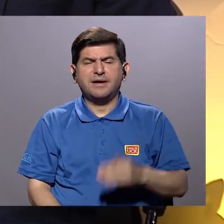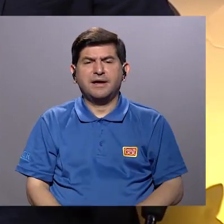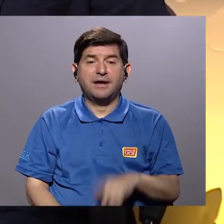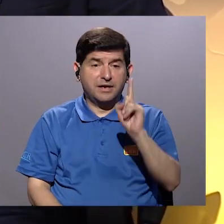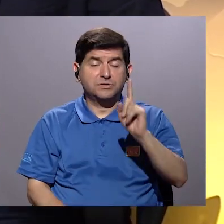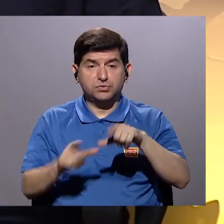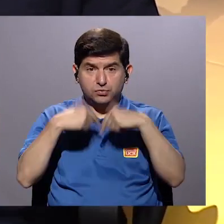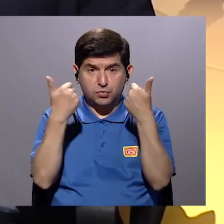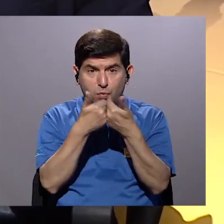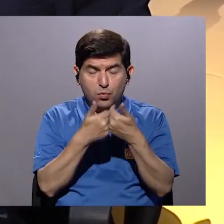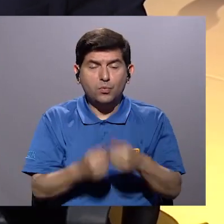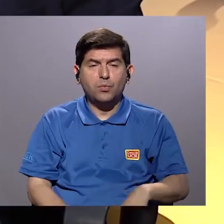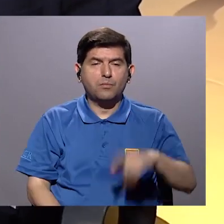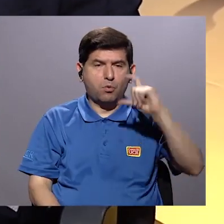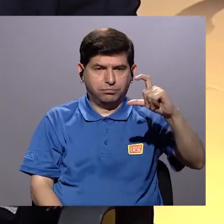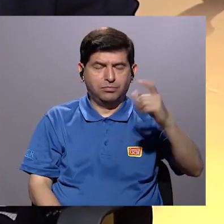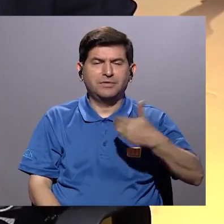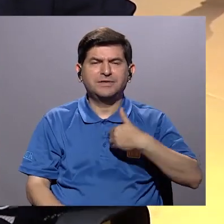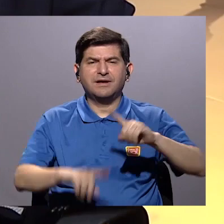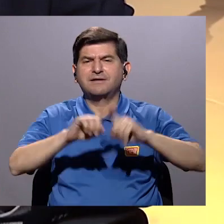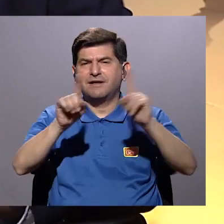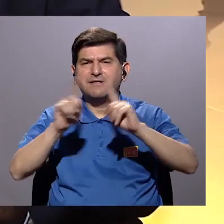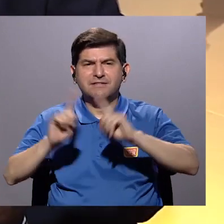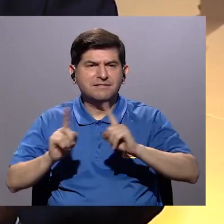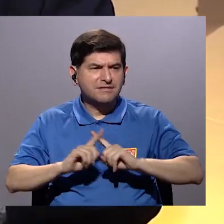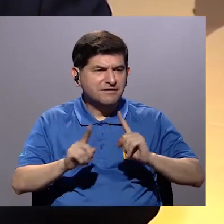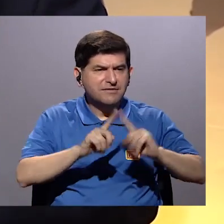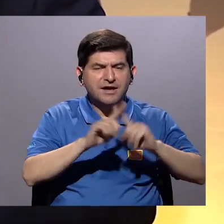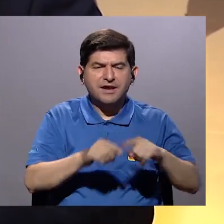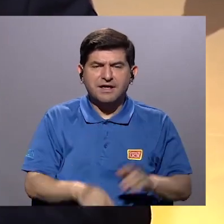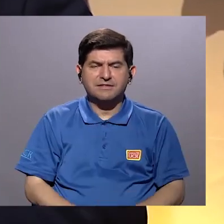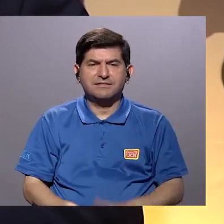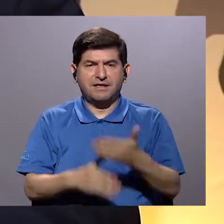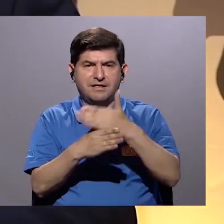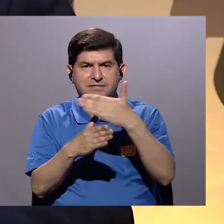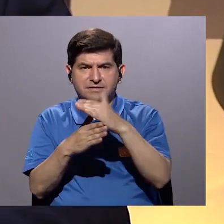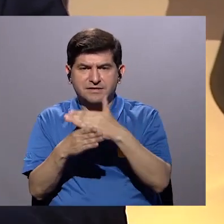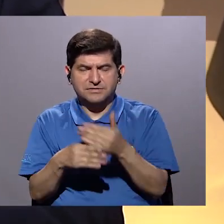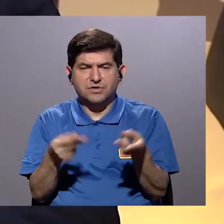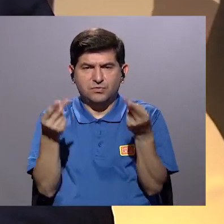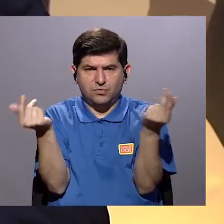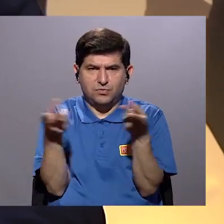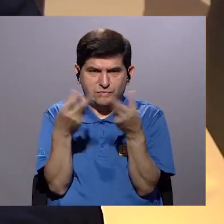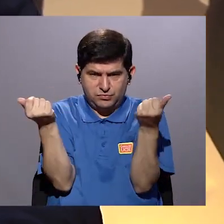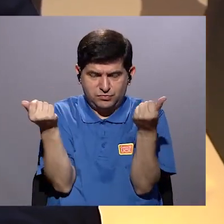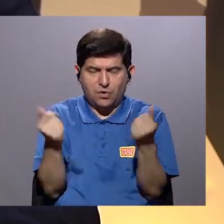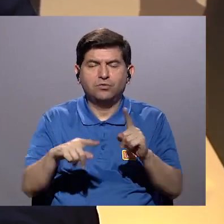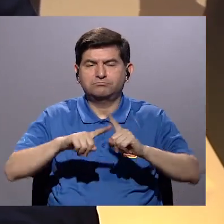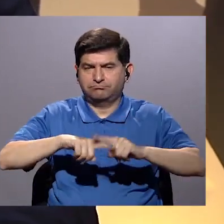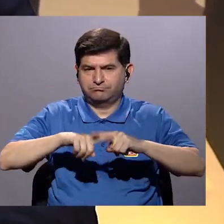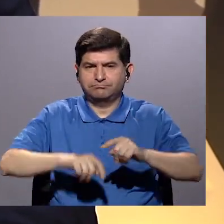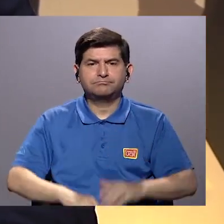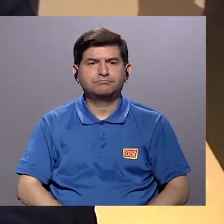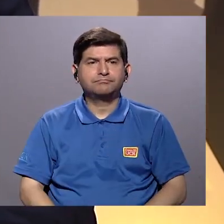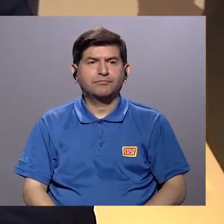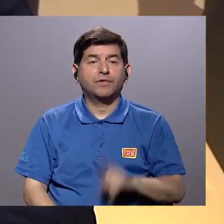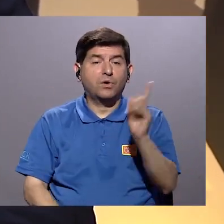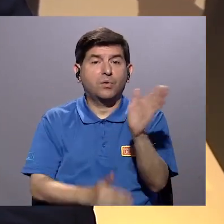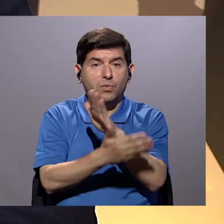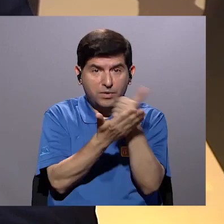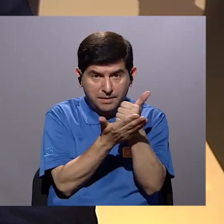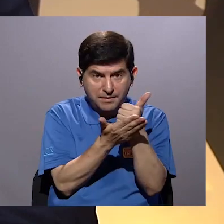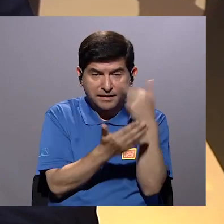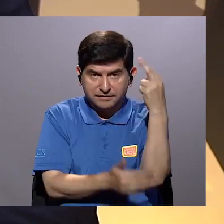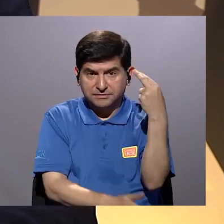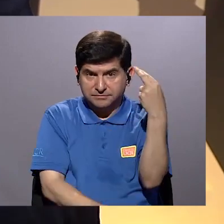baterías. Ese paquete de baterías tiene diferentes, entonces la distribución de costos es distinta, según lo veamos. Entonces, hay una sección que